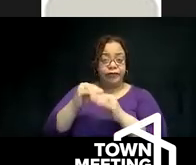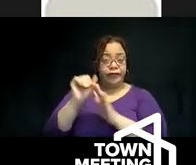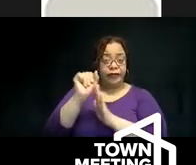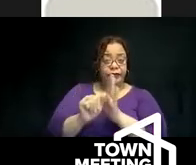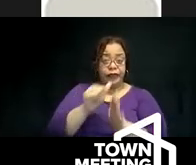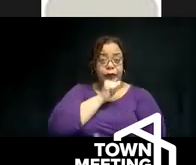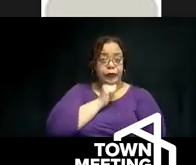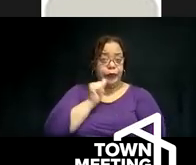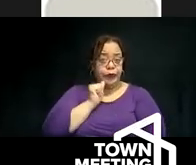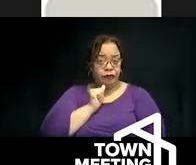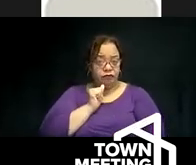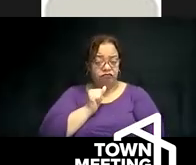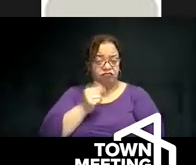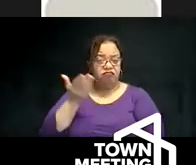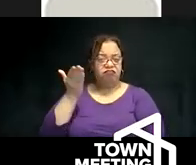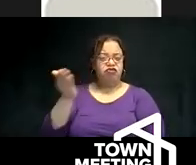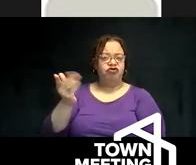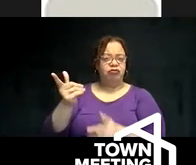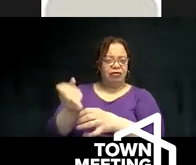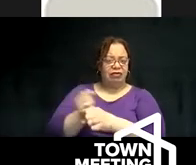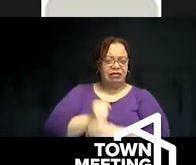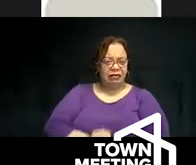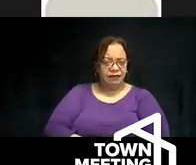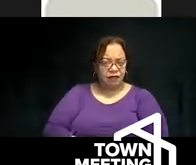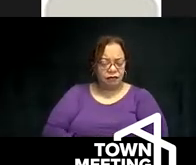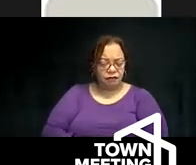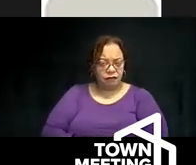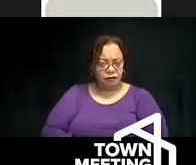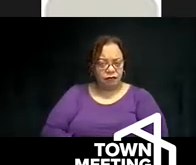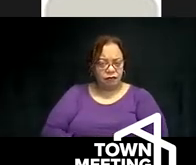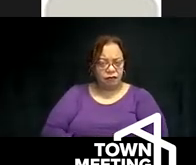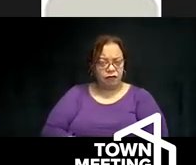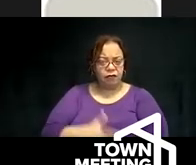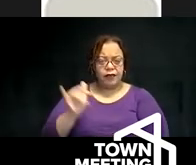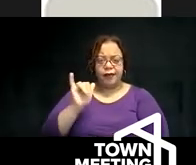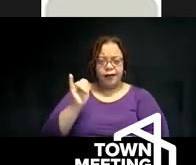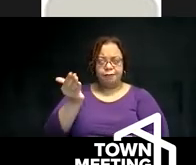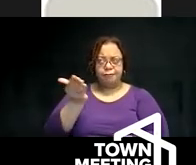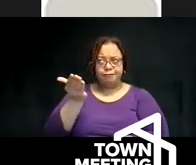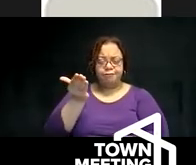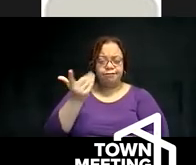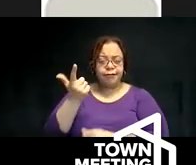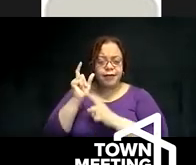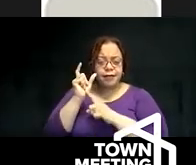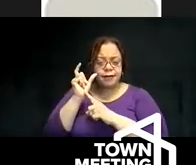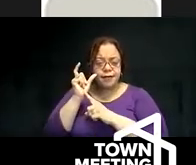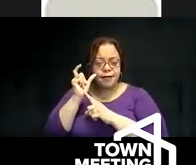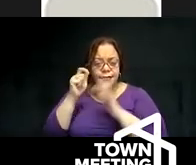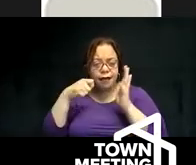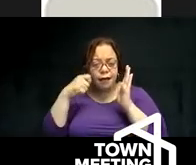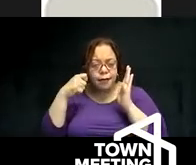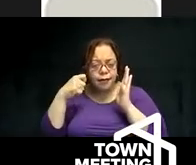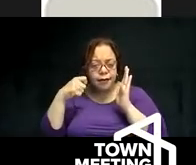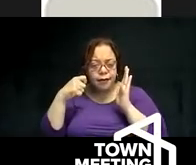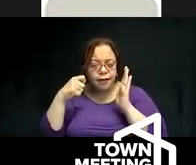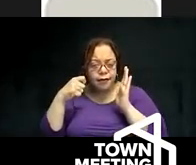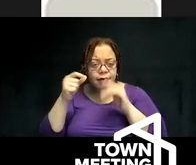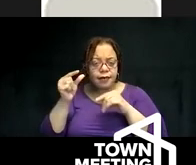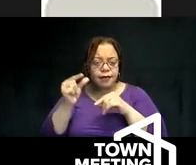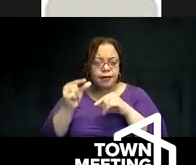como una violación de cámara por el correo. El estado de Arizona tiene todas esas cámaras,